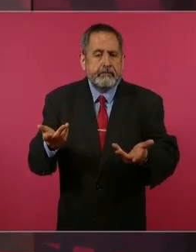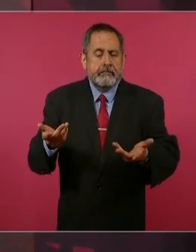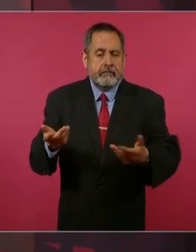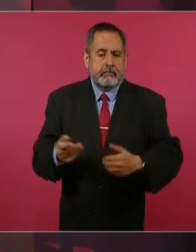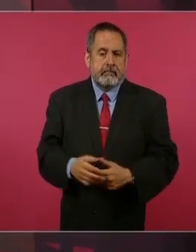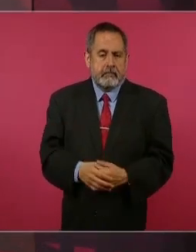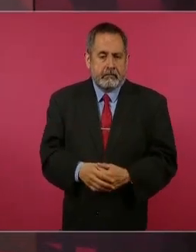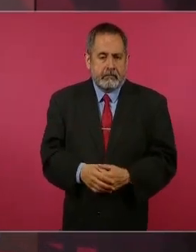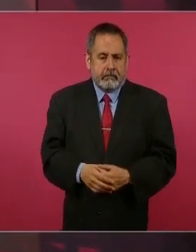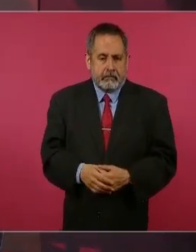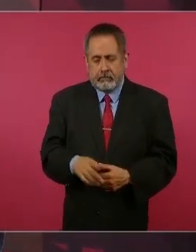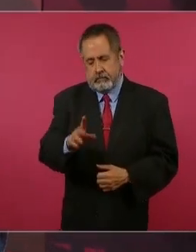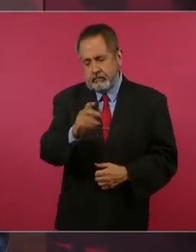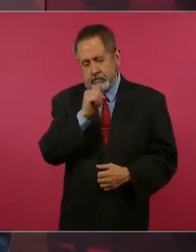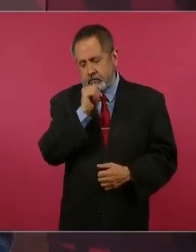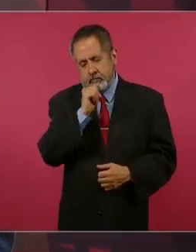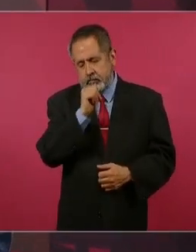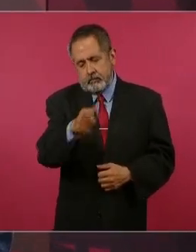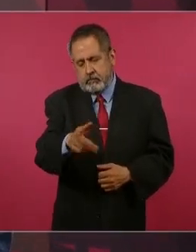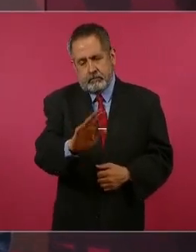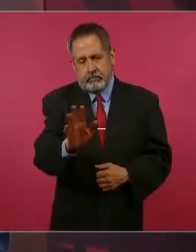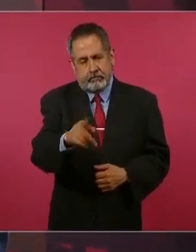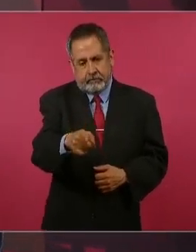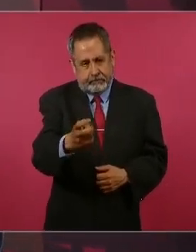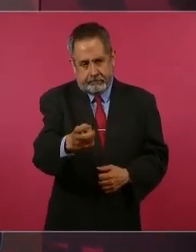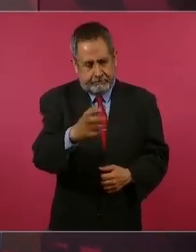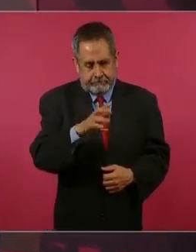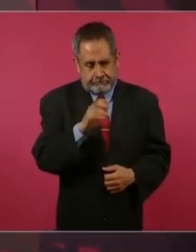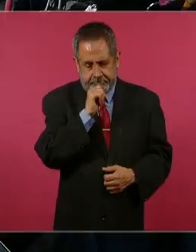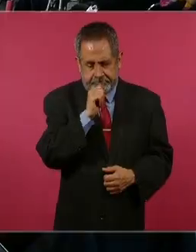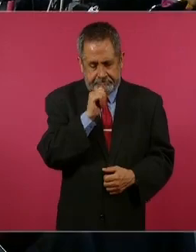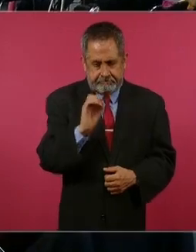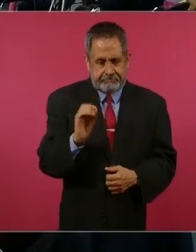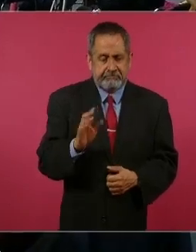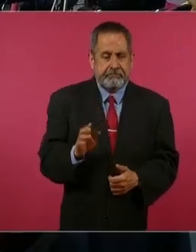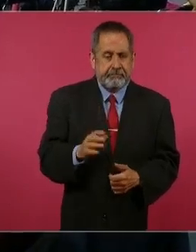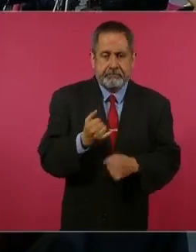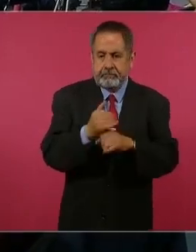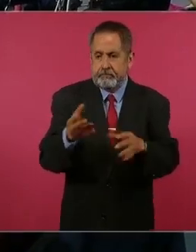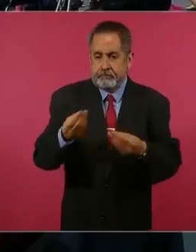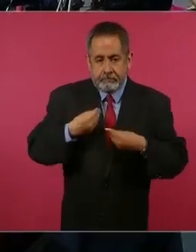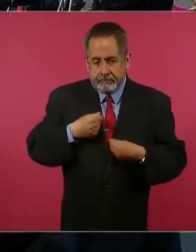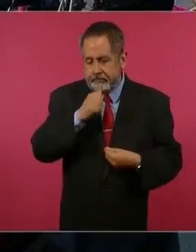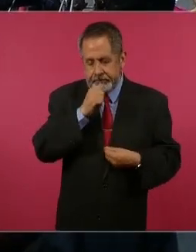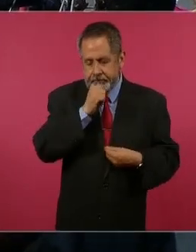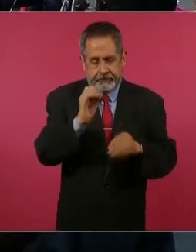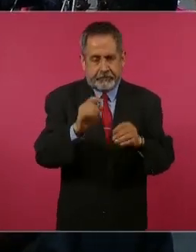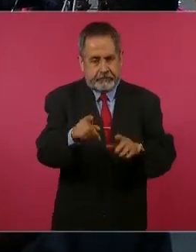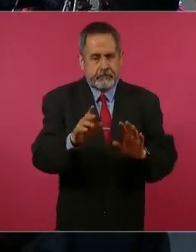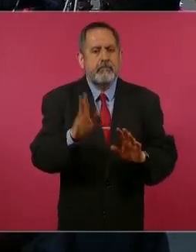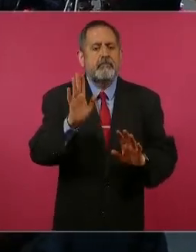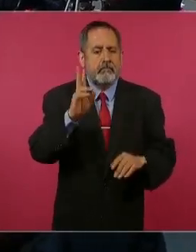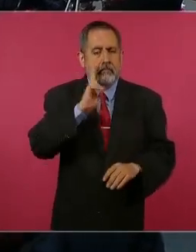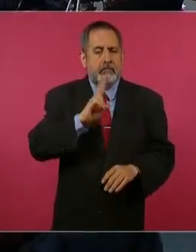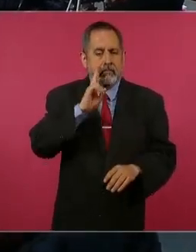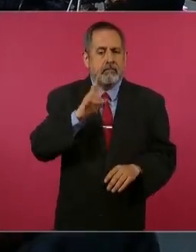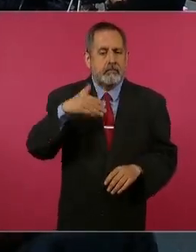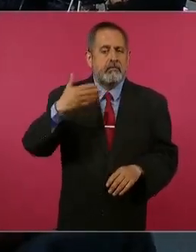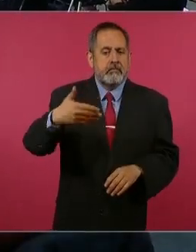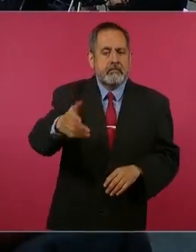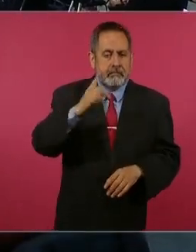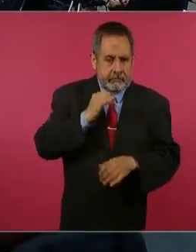no todavía no no tenemos información sobre eso pero vamos a